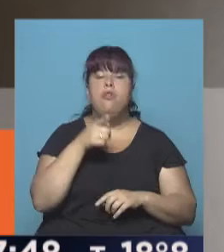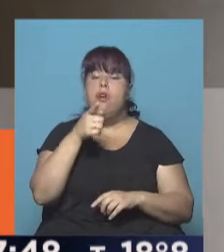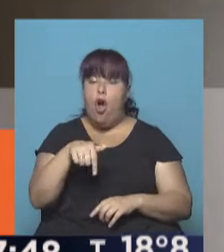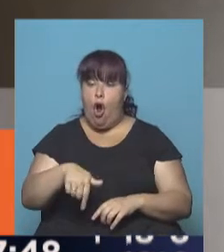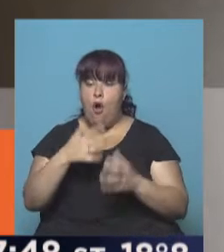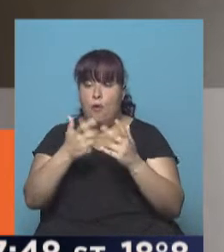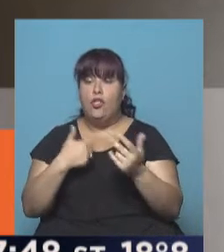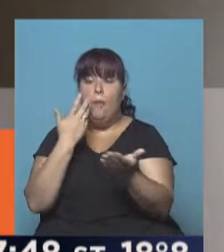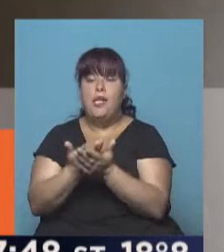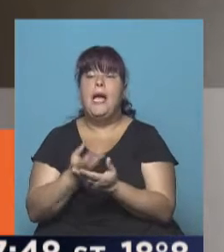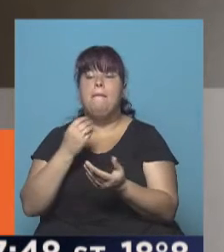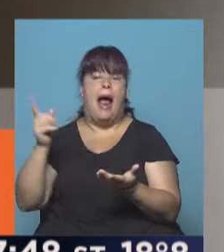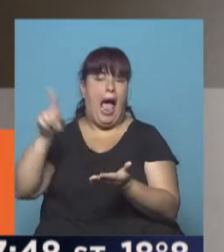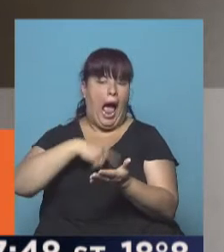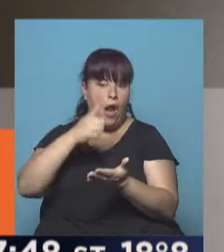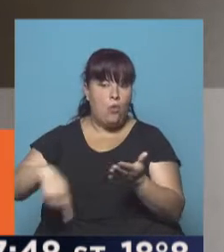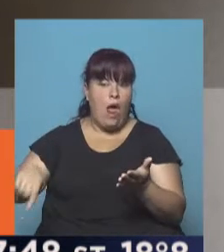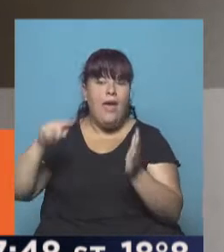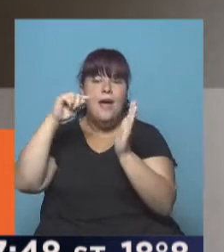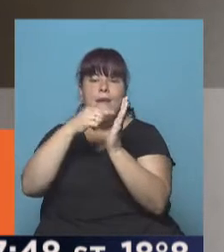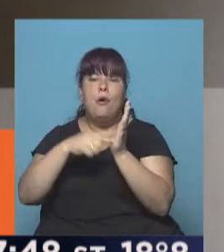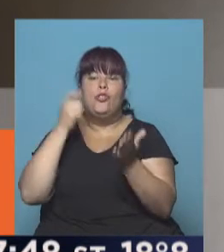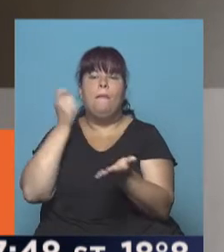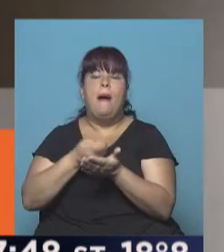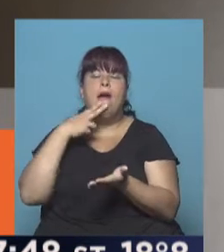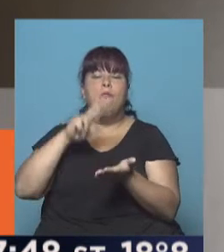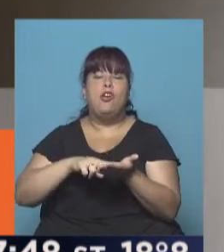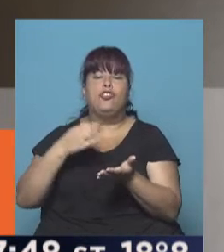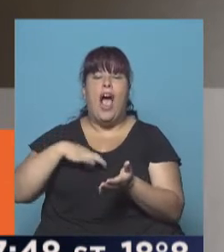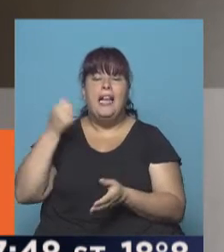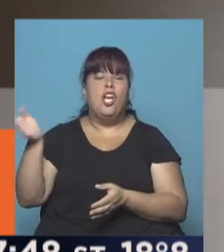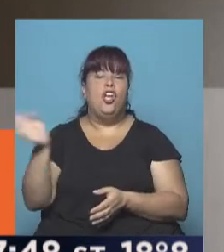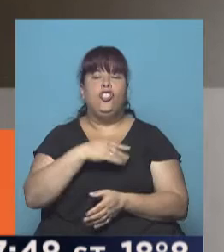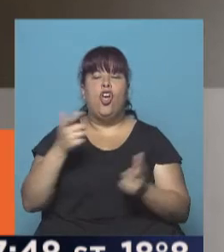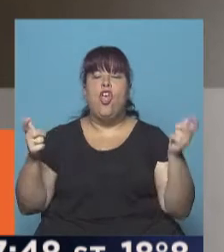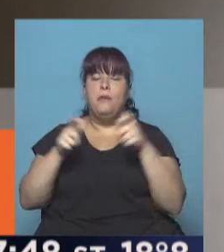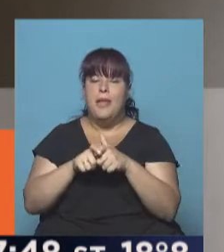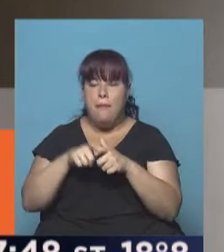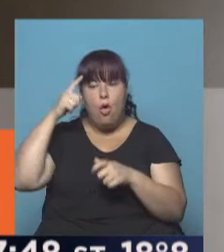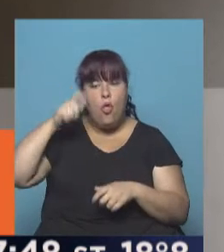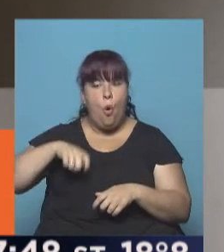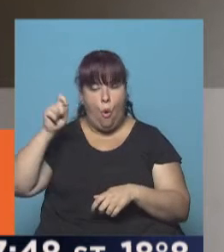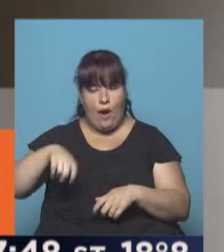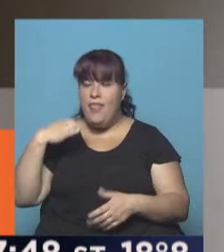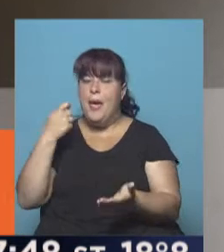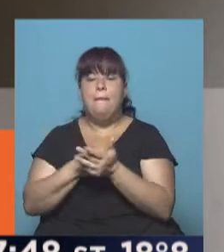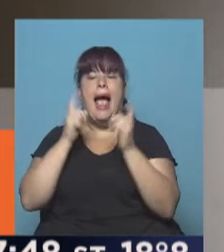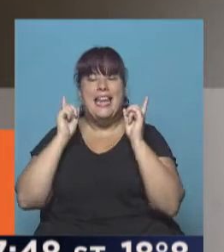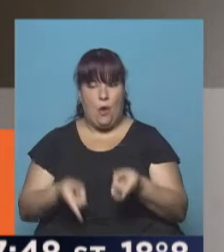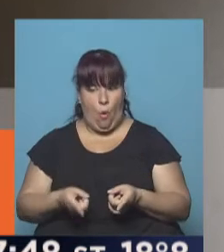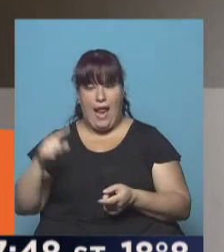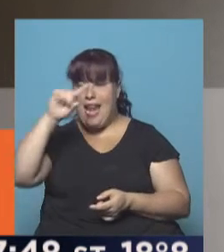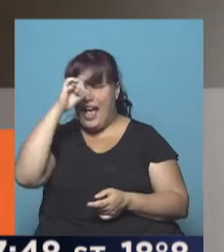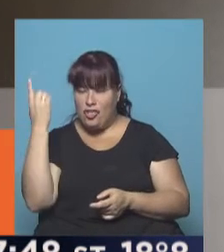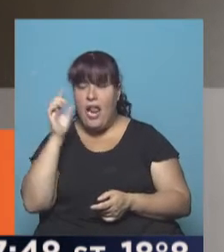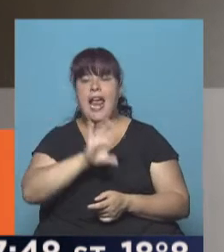presenta este proyecto de ley para derogar las excepciones del pago del impuesto a las ganancias para todos los miembros del Poder Judicial Nacional